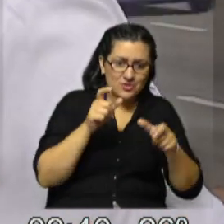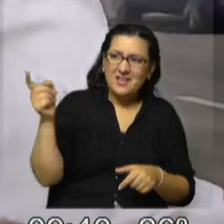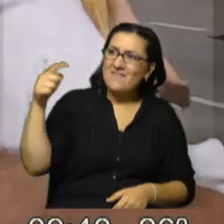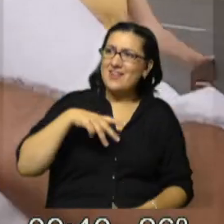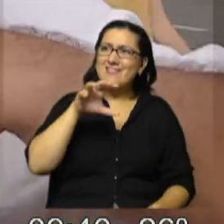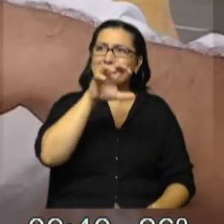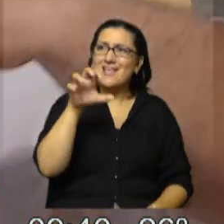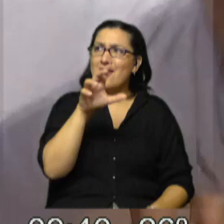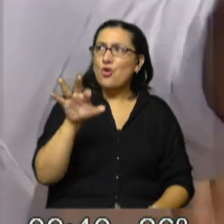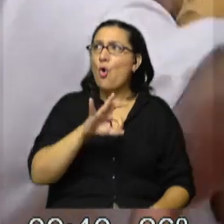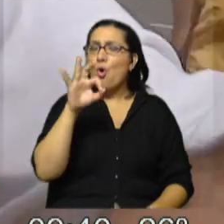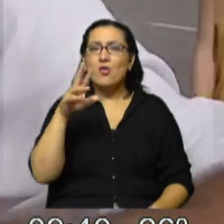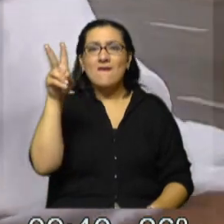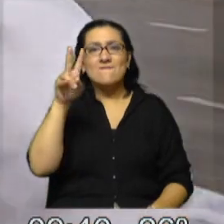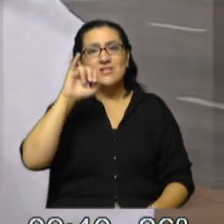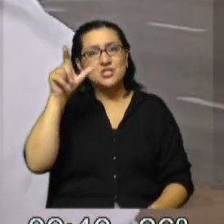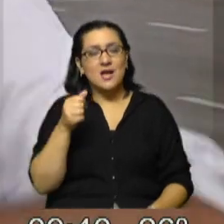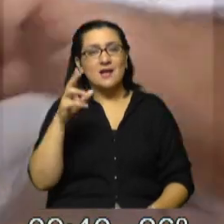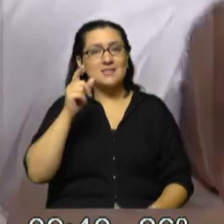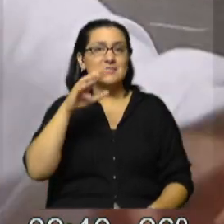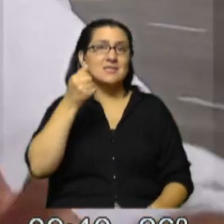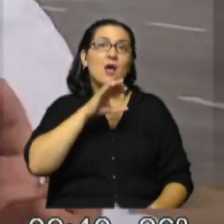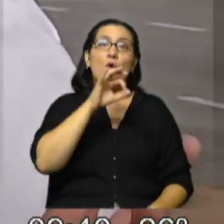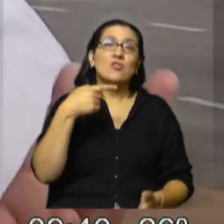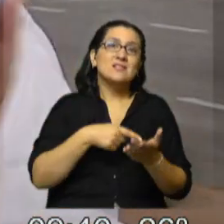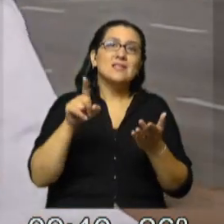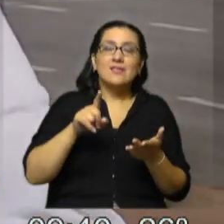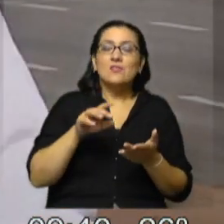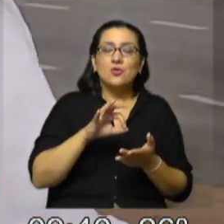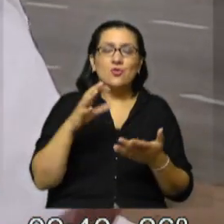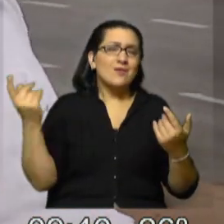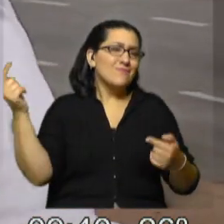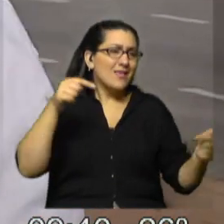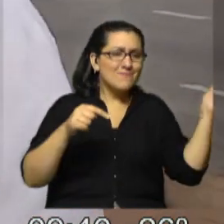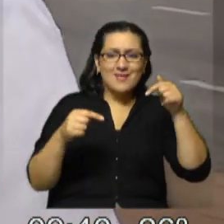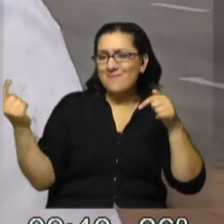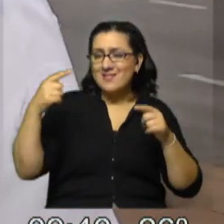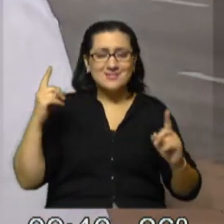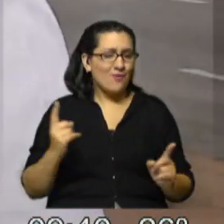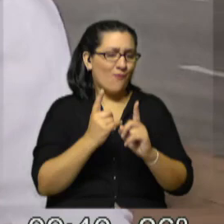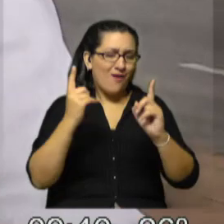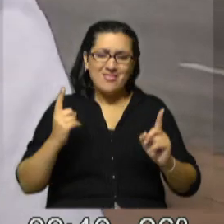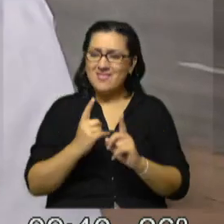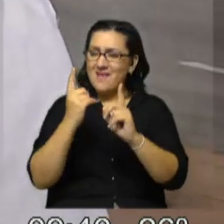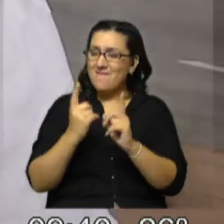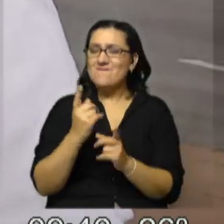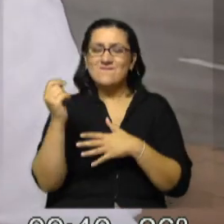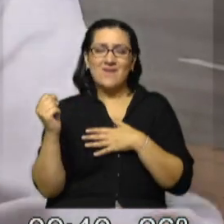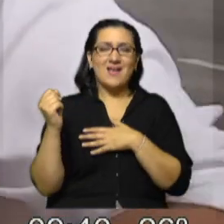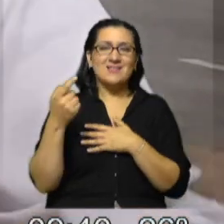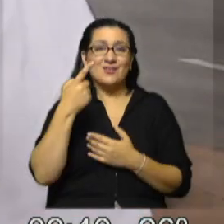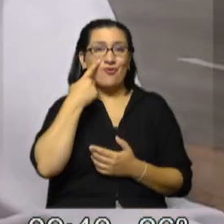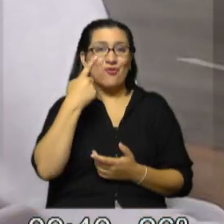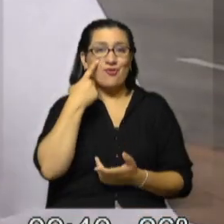cerro, gente que viene de Villa García, gente que viene del centro, que confluye aquí, que se encuentra, que baila, que se va conociendo,